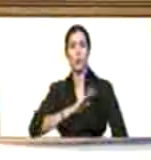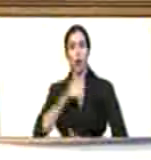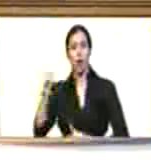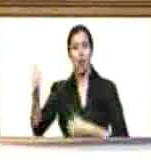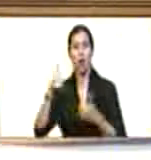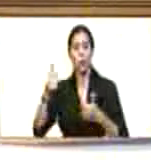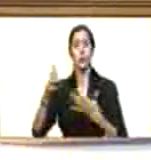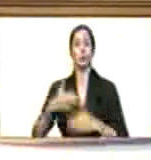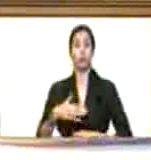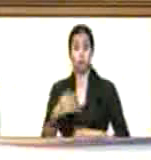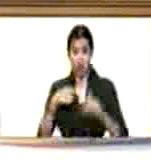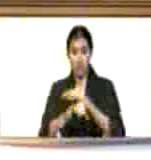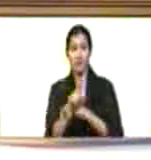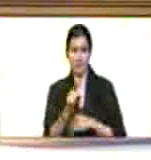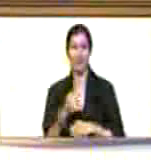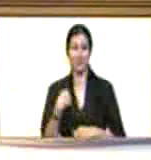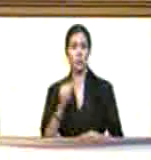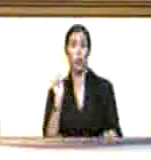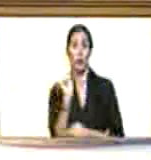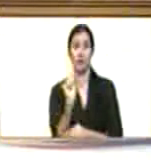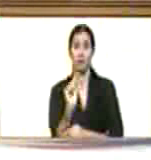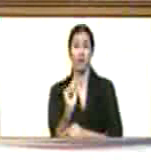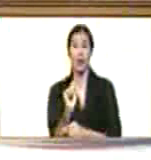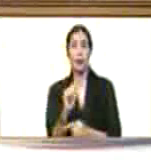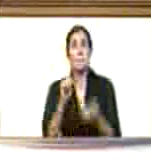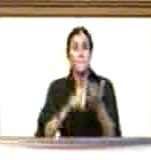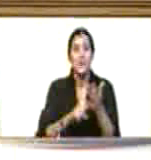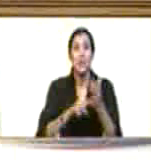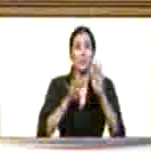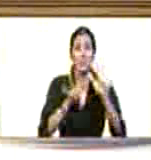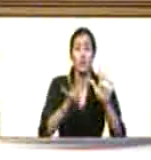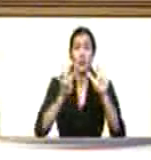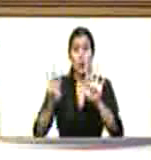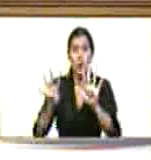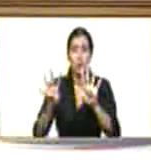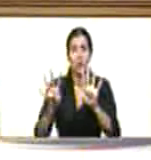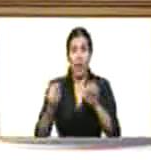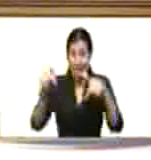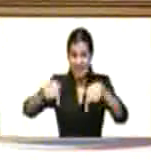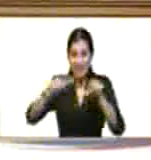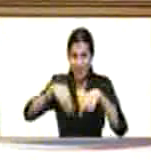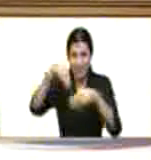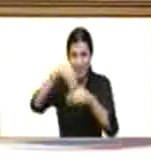Dije al entrar, desde el año 99 no le daba la mano al Ramos Alud en esta instalación,